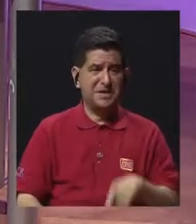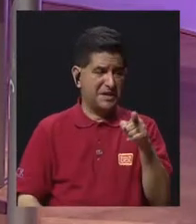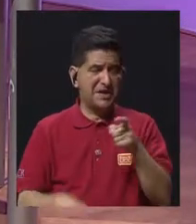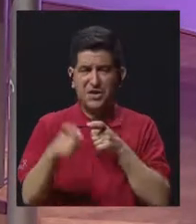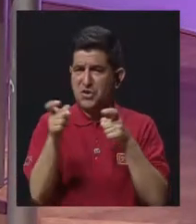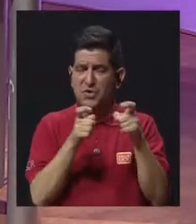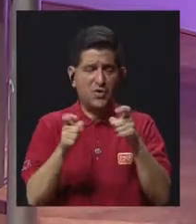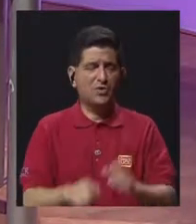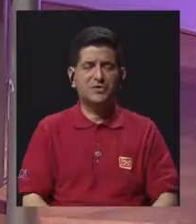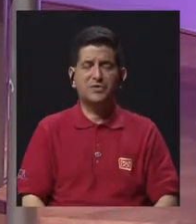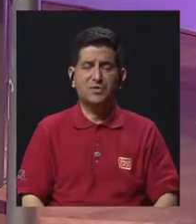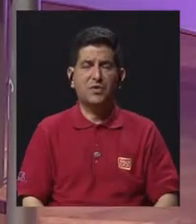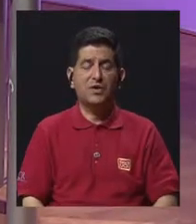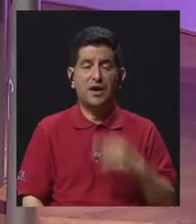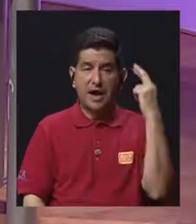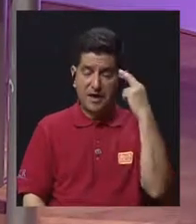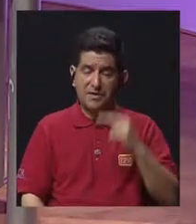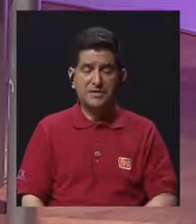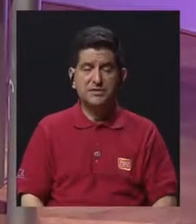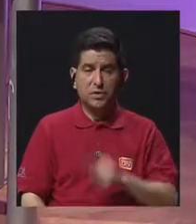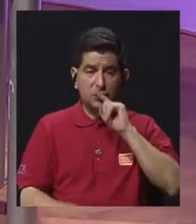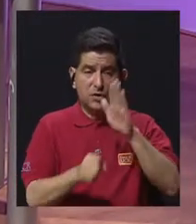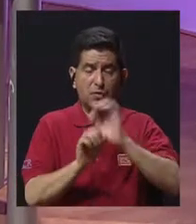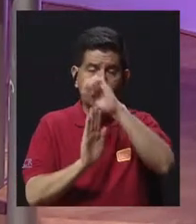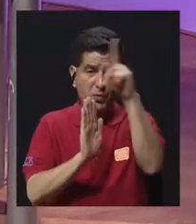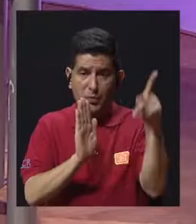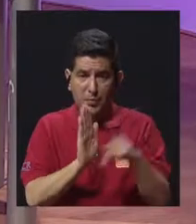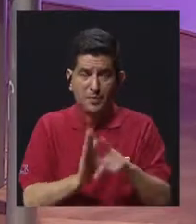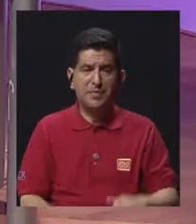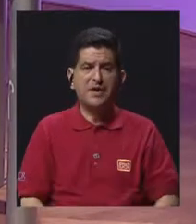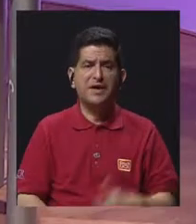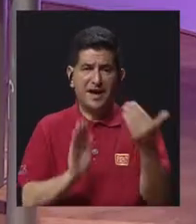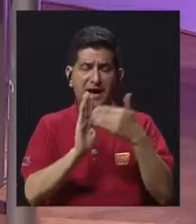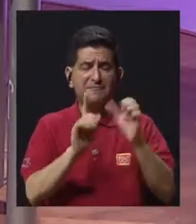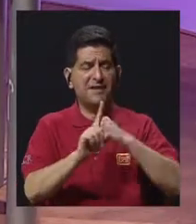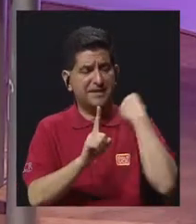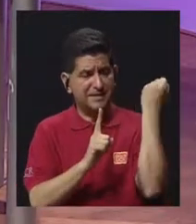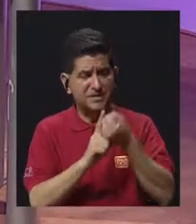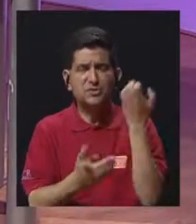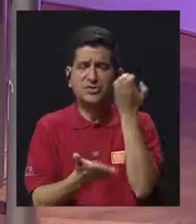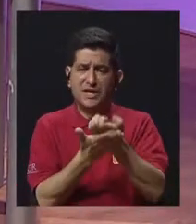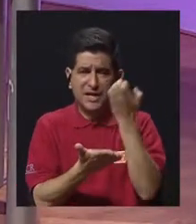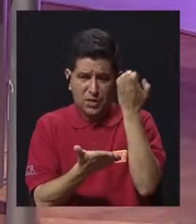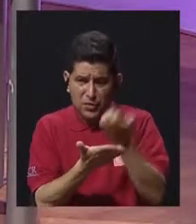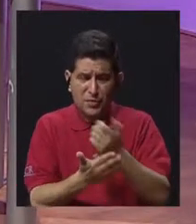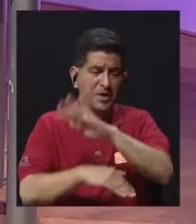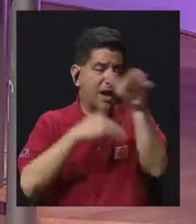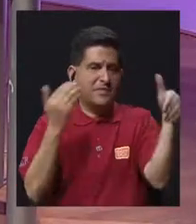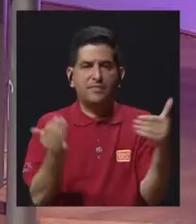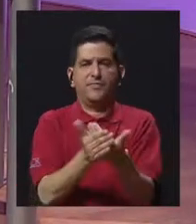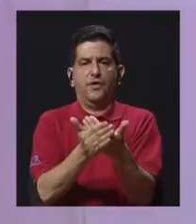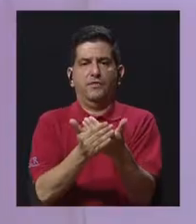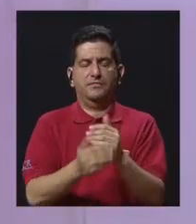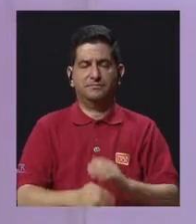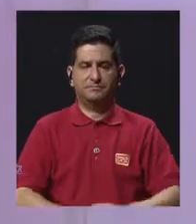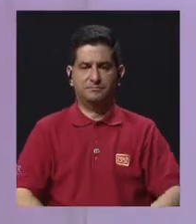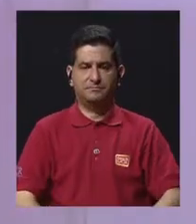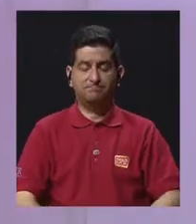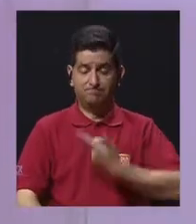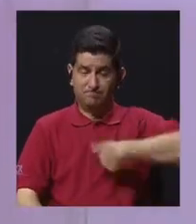en un país donde ha habido un descontrol constitucional que está perjudicando mucho la sociedad, perjudica la